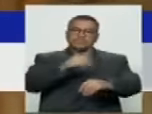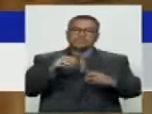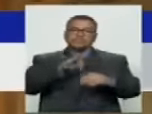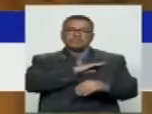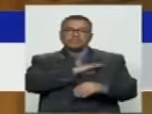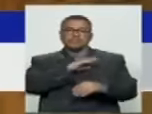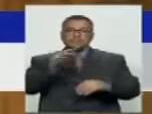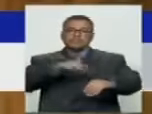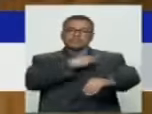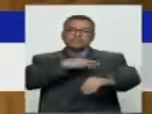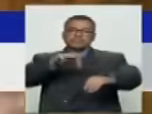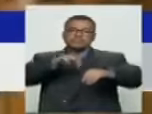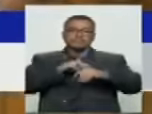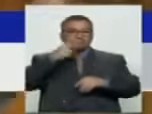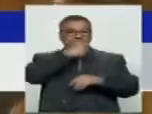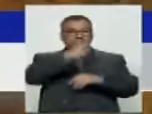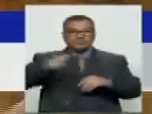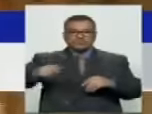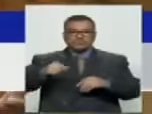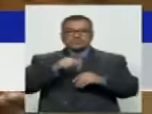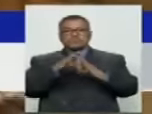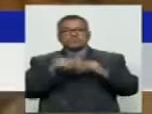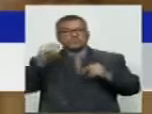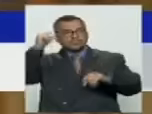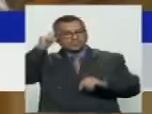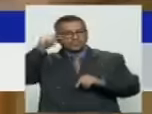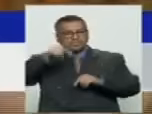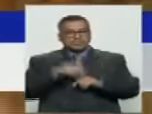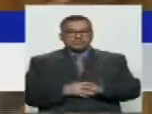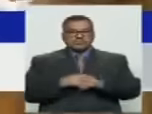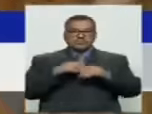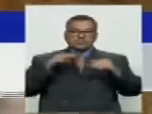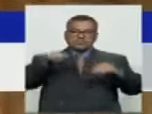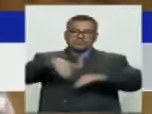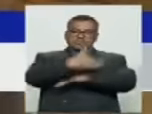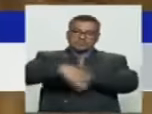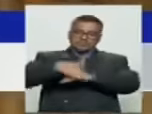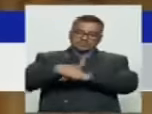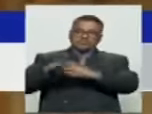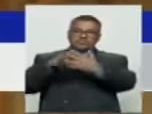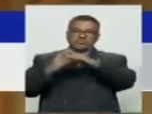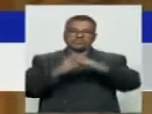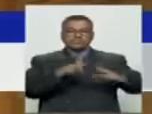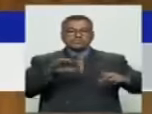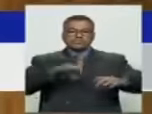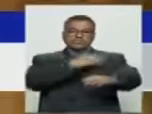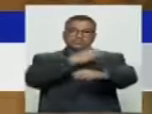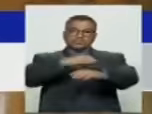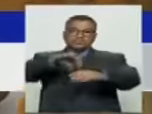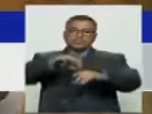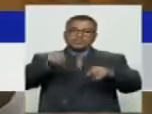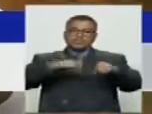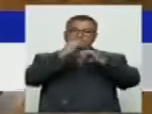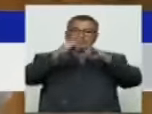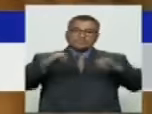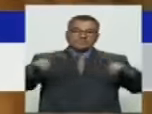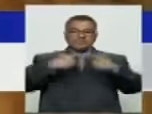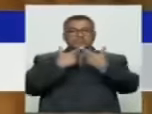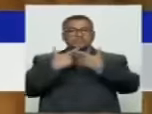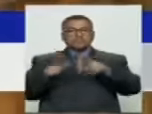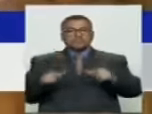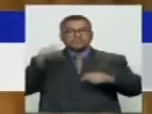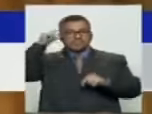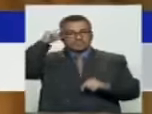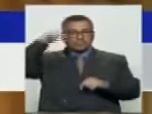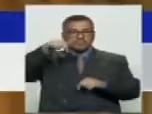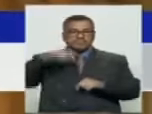música, como el pueblo que día a día escucha en su calle, en su comunidad, el canto para ser feliz, para ser libre.